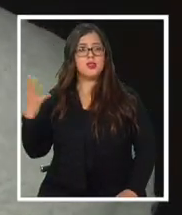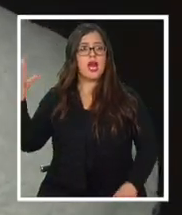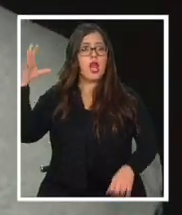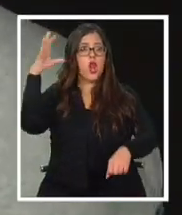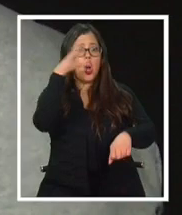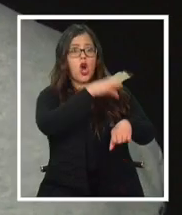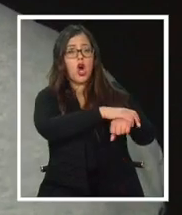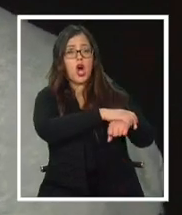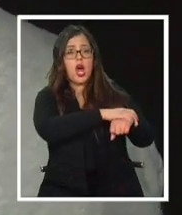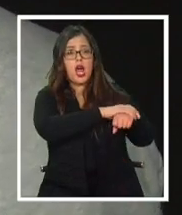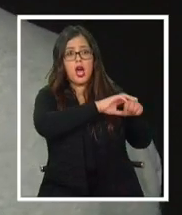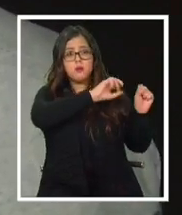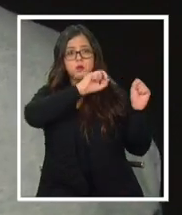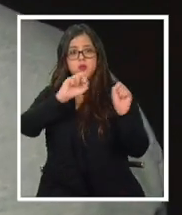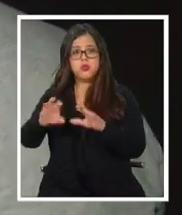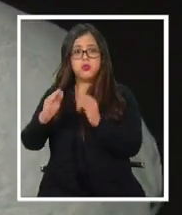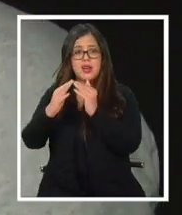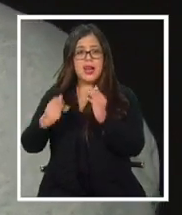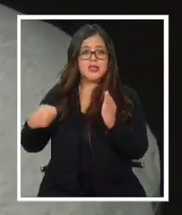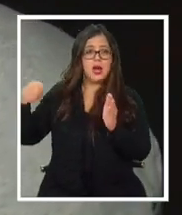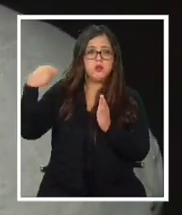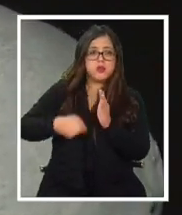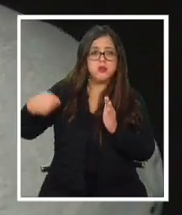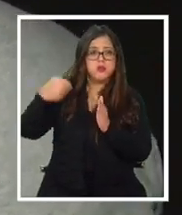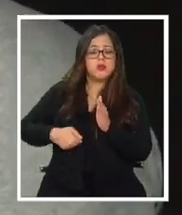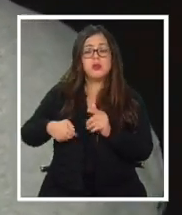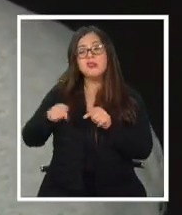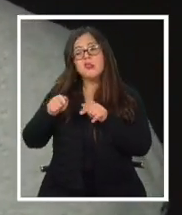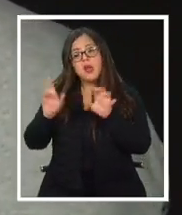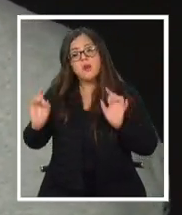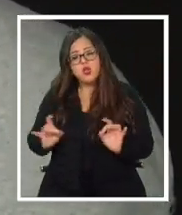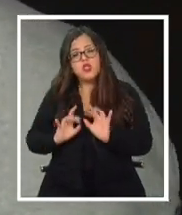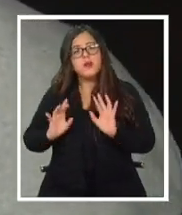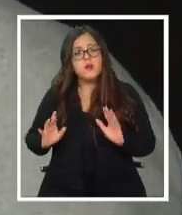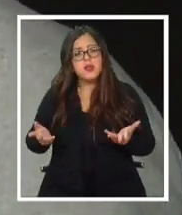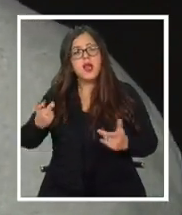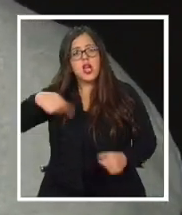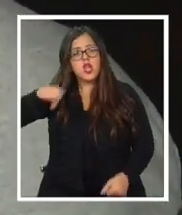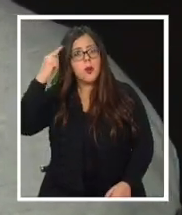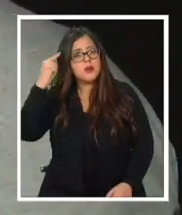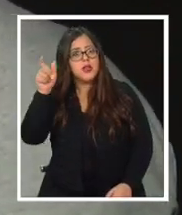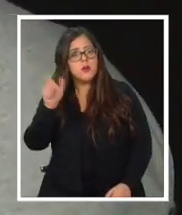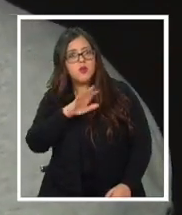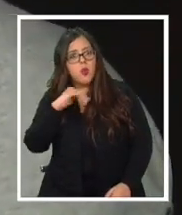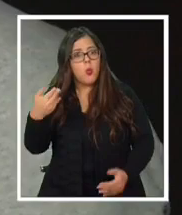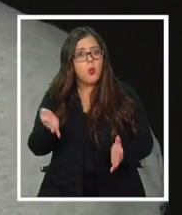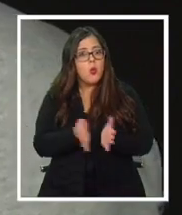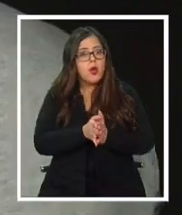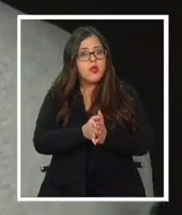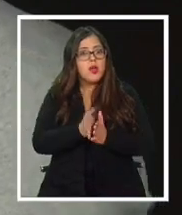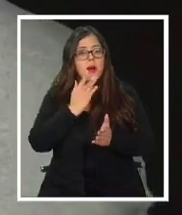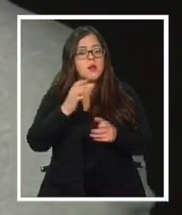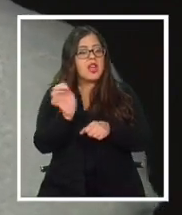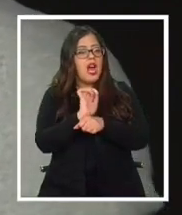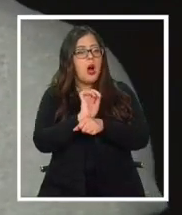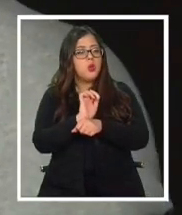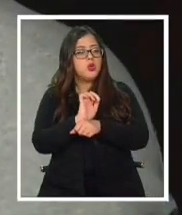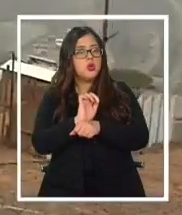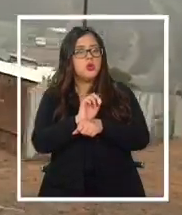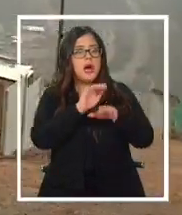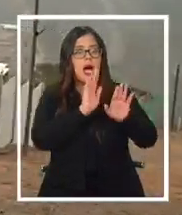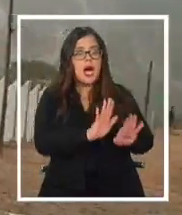lo llevaron a una casa lo golpearon probablemente ellos creían que estaba muerto pero en la caminata caisse fueron